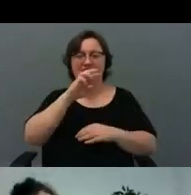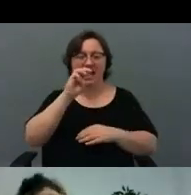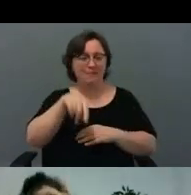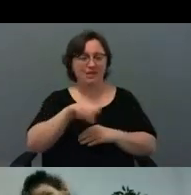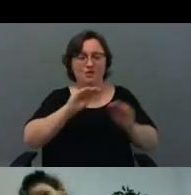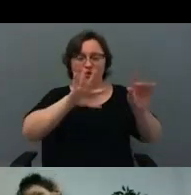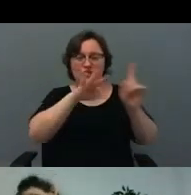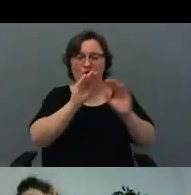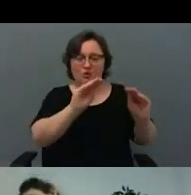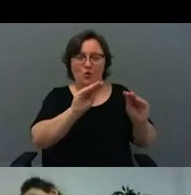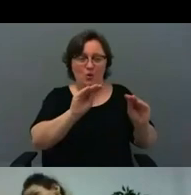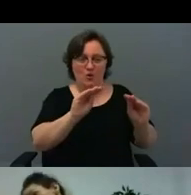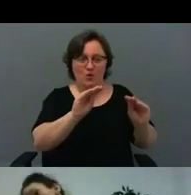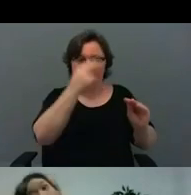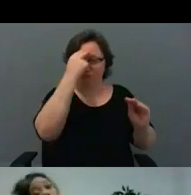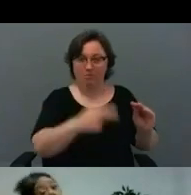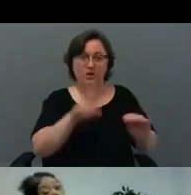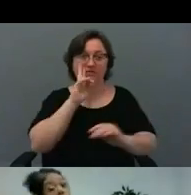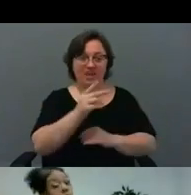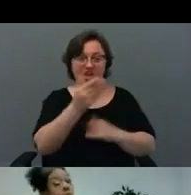porque, bueno, por lo que veo,